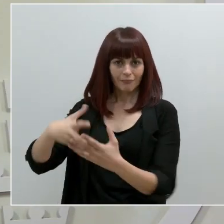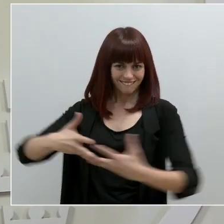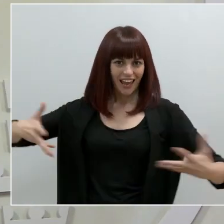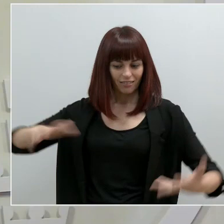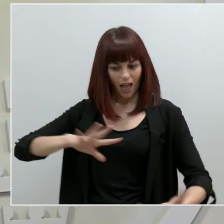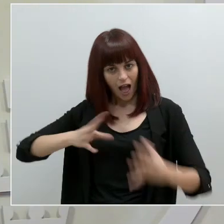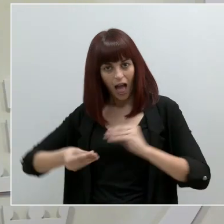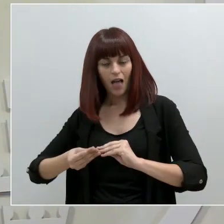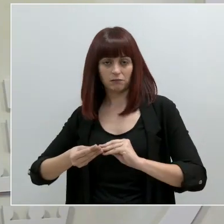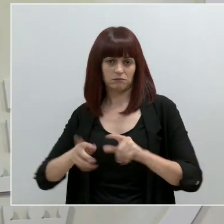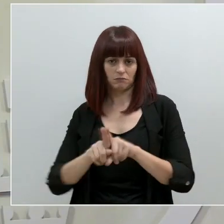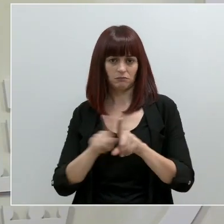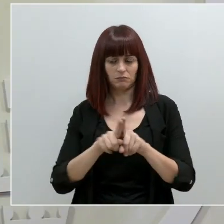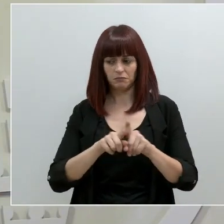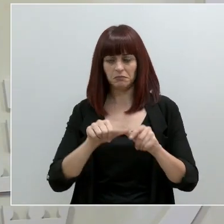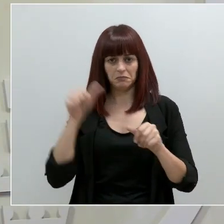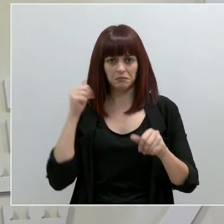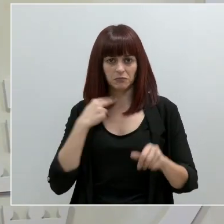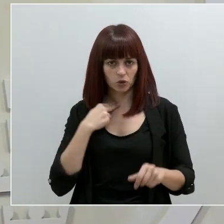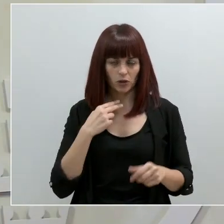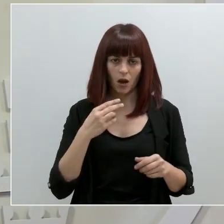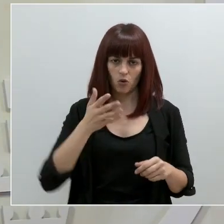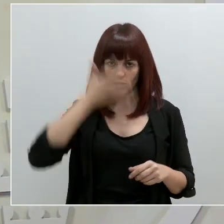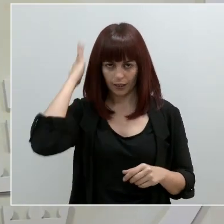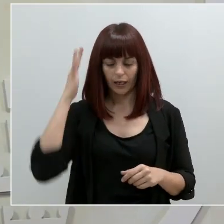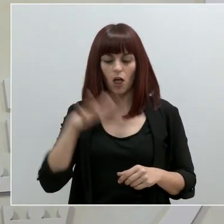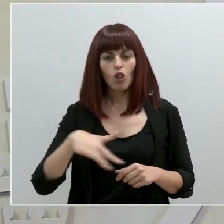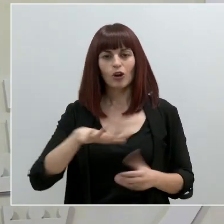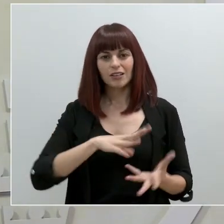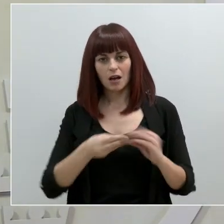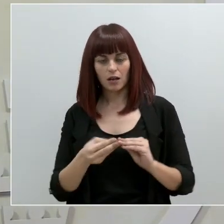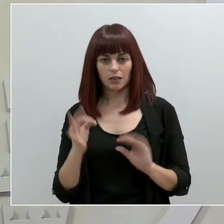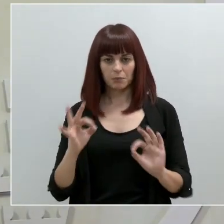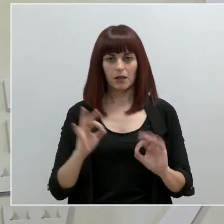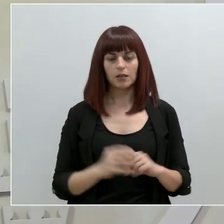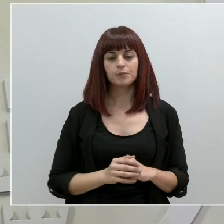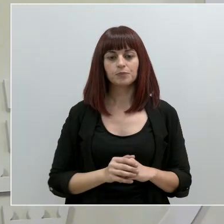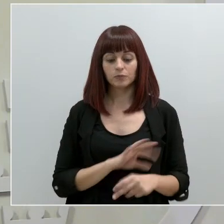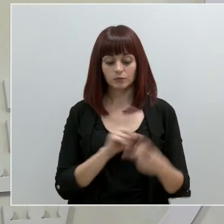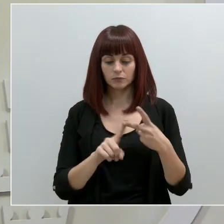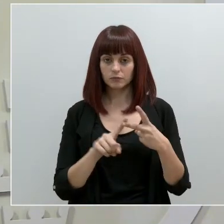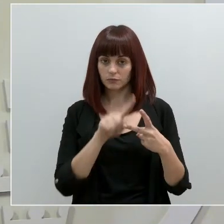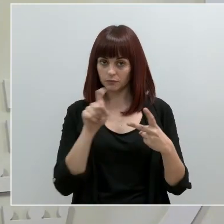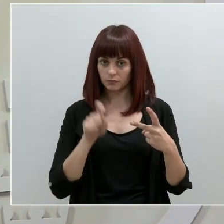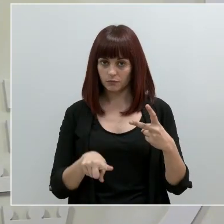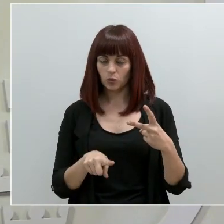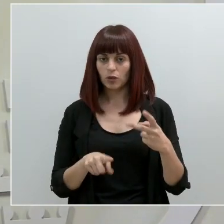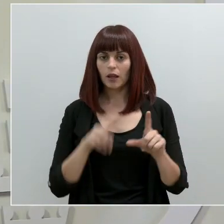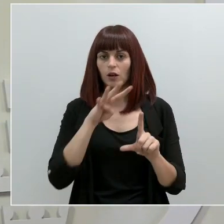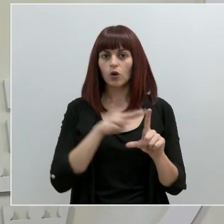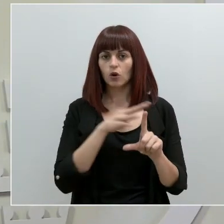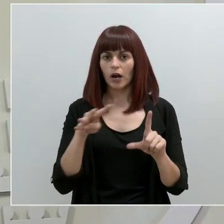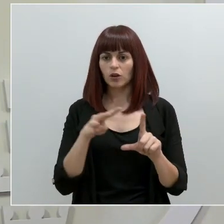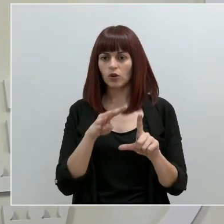hemos estado vacunando en determinados sitios como en Lorca y en Cartagena. Y respecto a la segunda pregunta del horario de